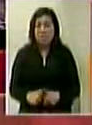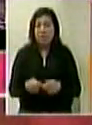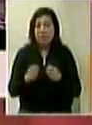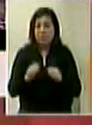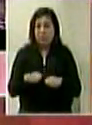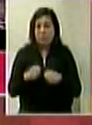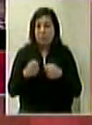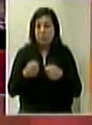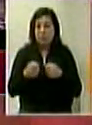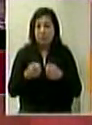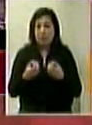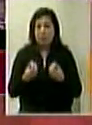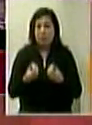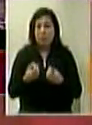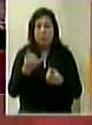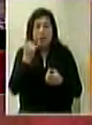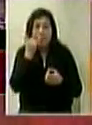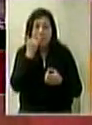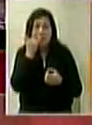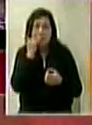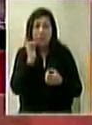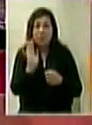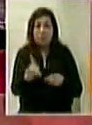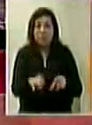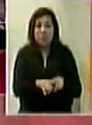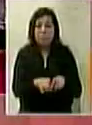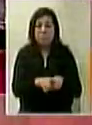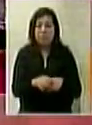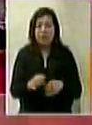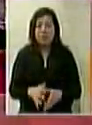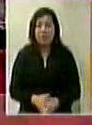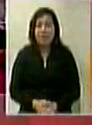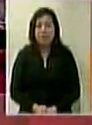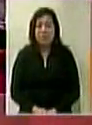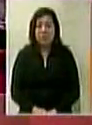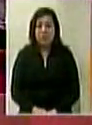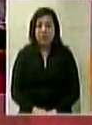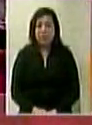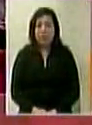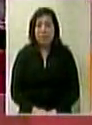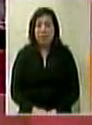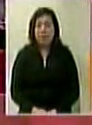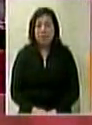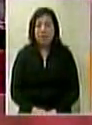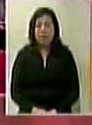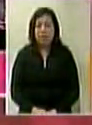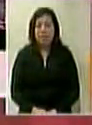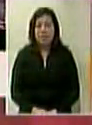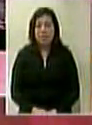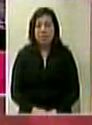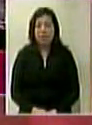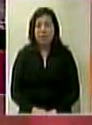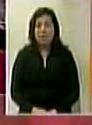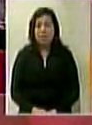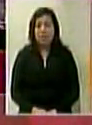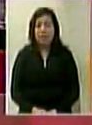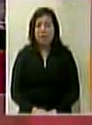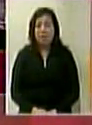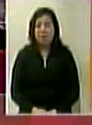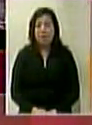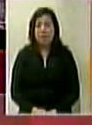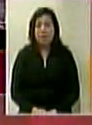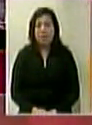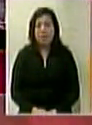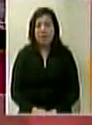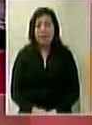exigimos, porque así como están chuponeando ellos, también nos están chuponeando. Exigimos al presidente del Congreso, a la